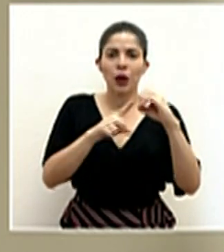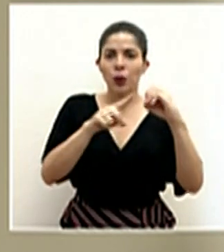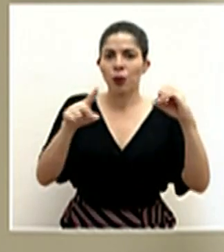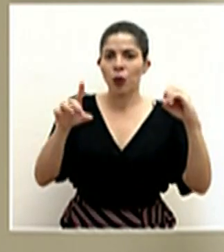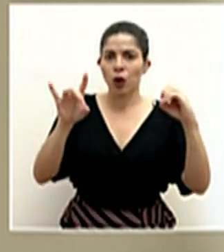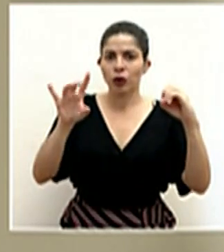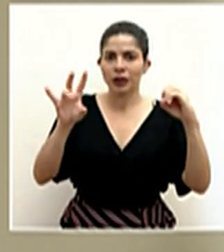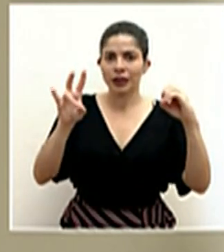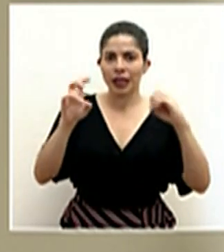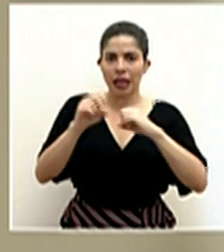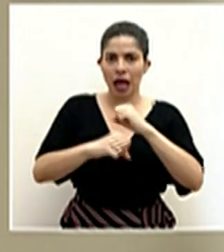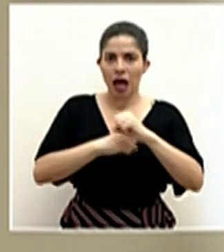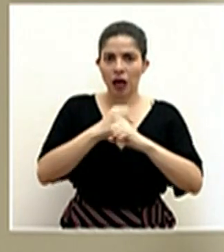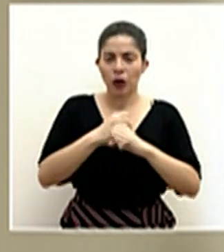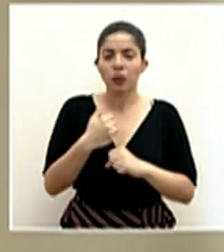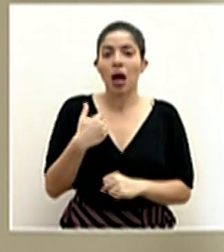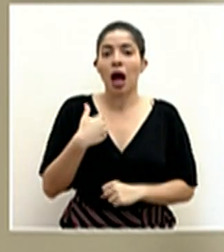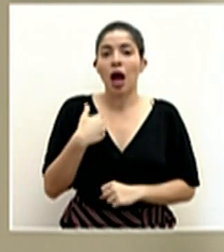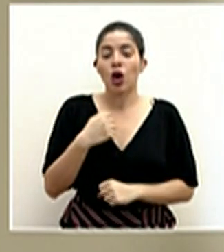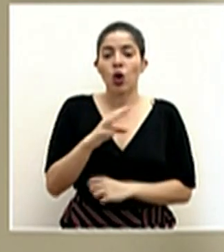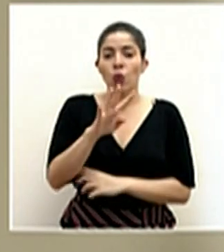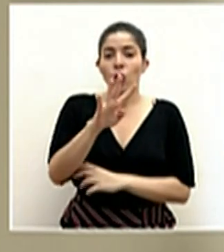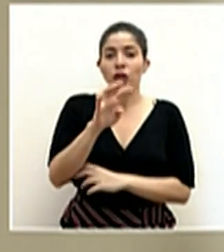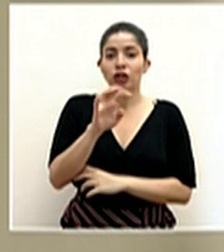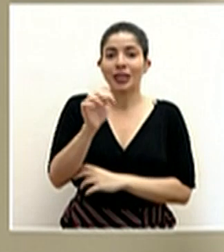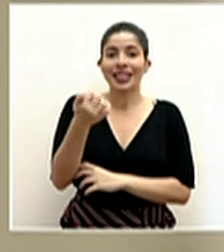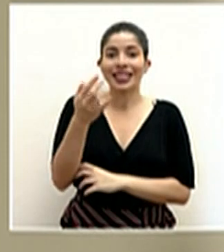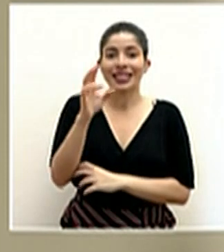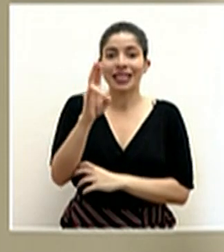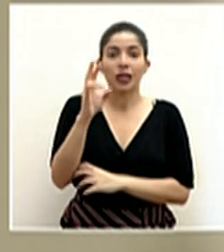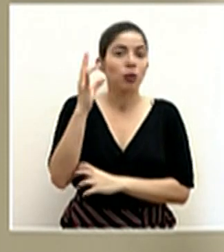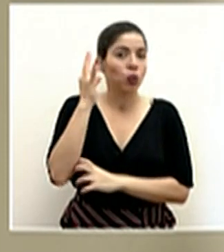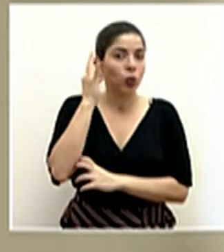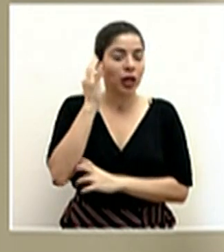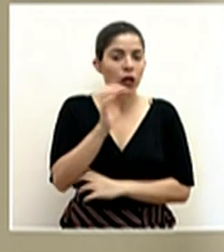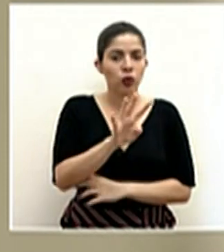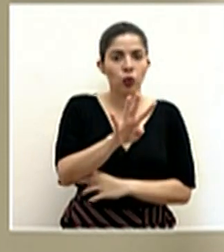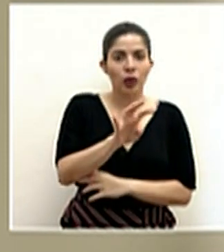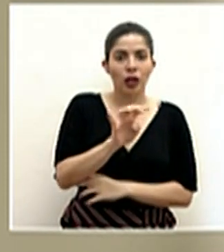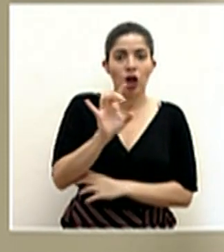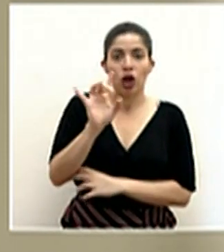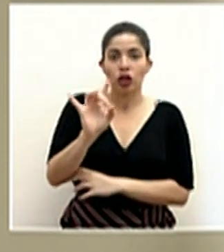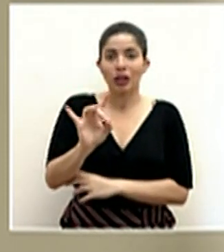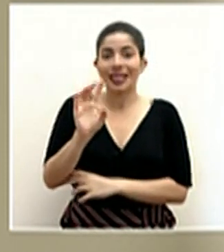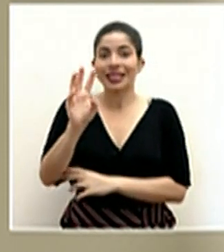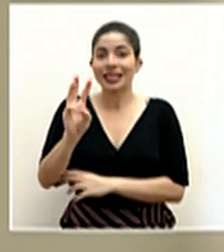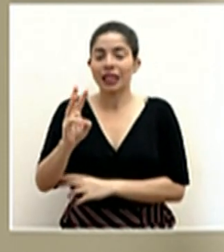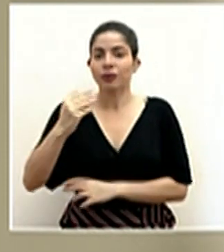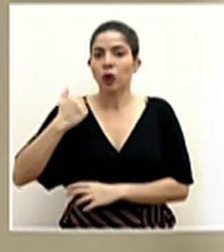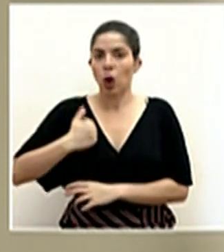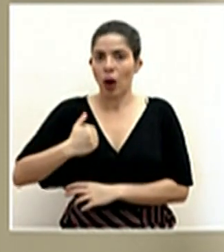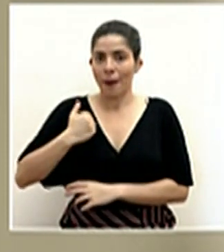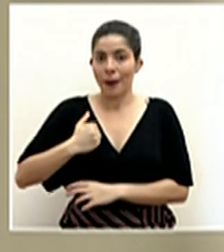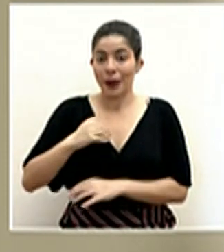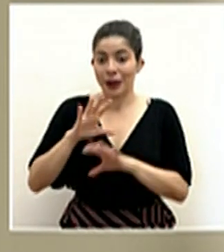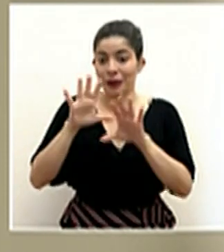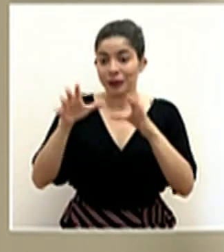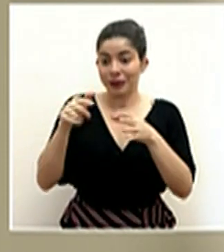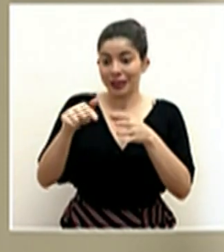87 años. Tenemos 417 mujeres y 486 hombres, de los